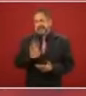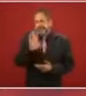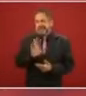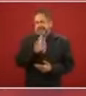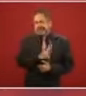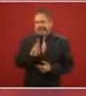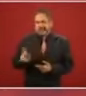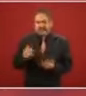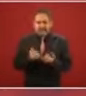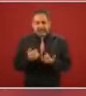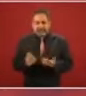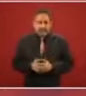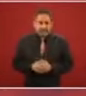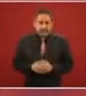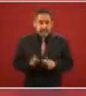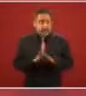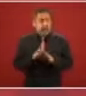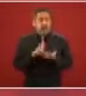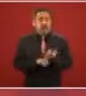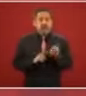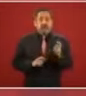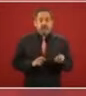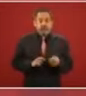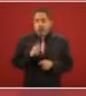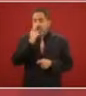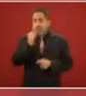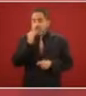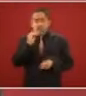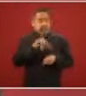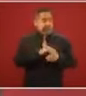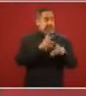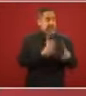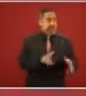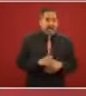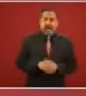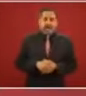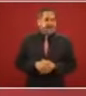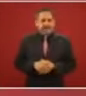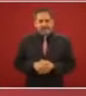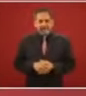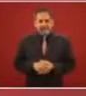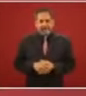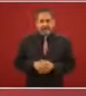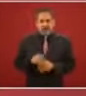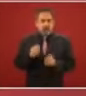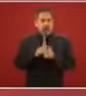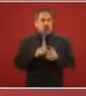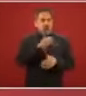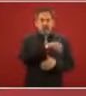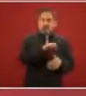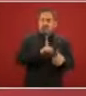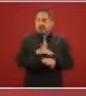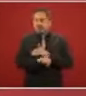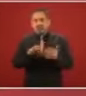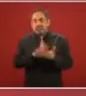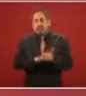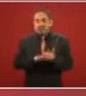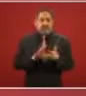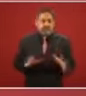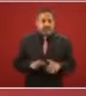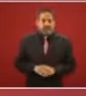esto no solo se resuelve con policías ni con cárceles,